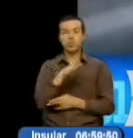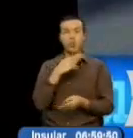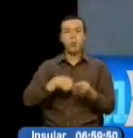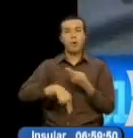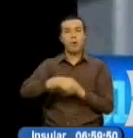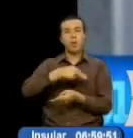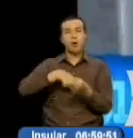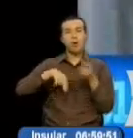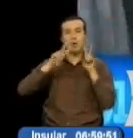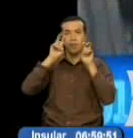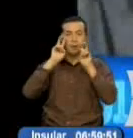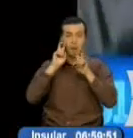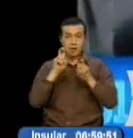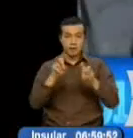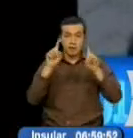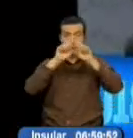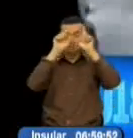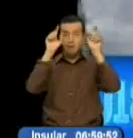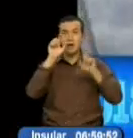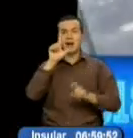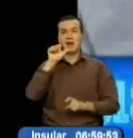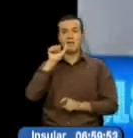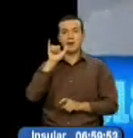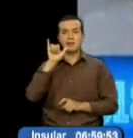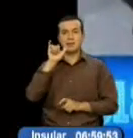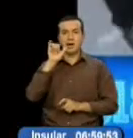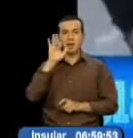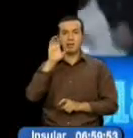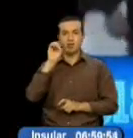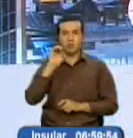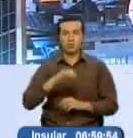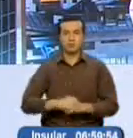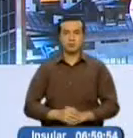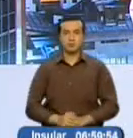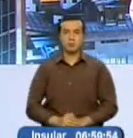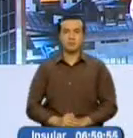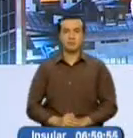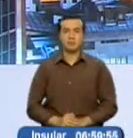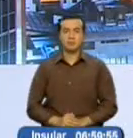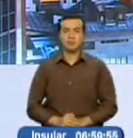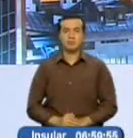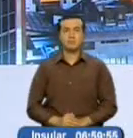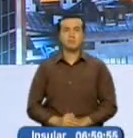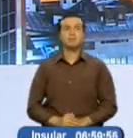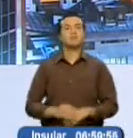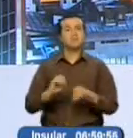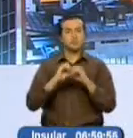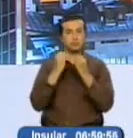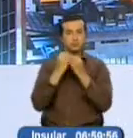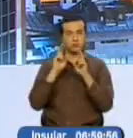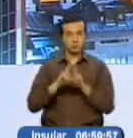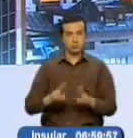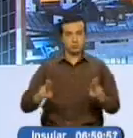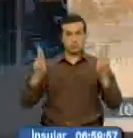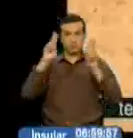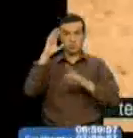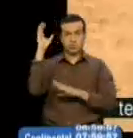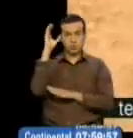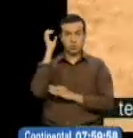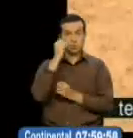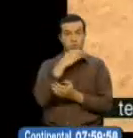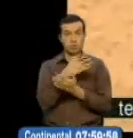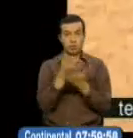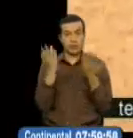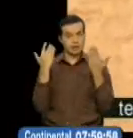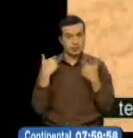marco de las investigaciones del caso Lavallato. Y la misión de la Organización de las Naciones Unidas en Colombia anunció